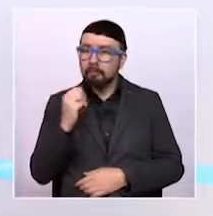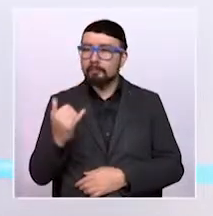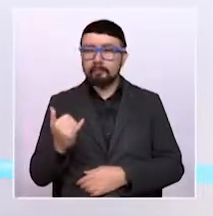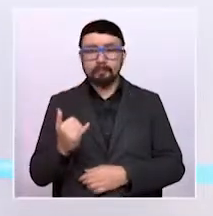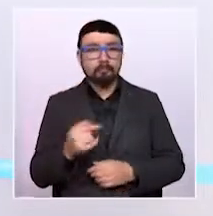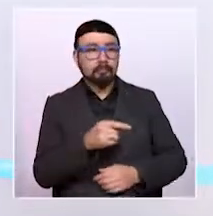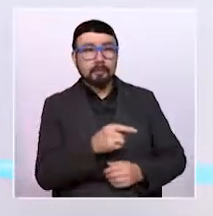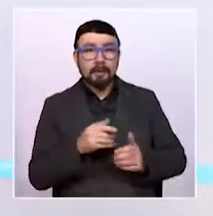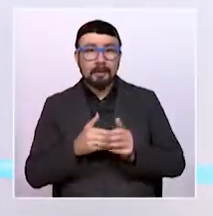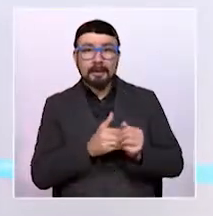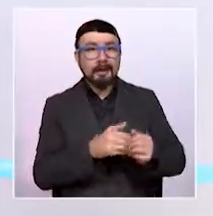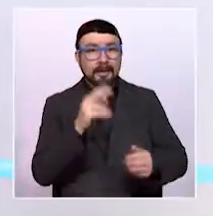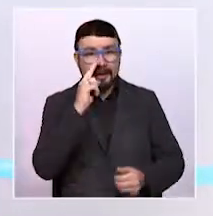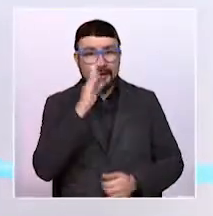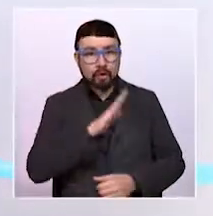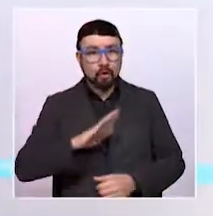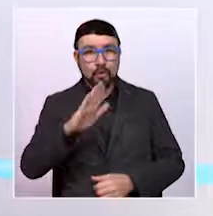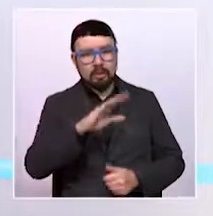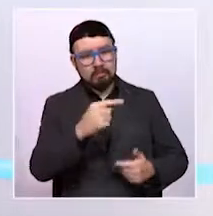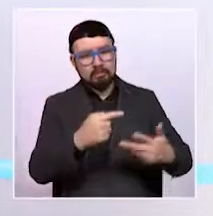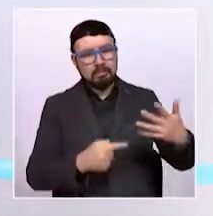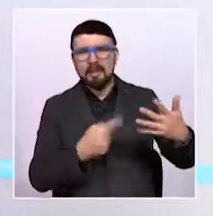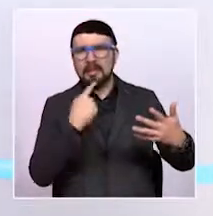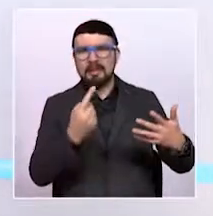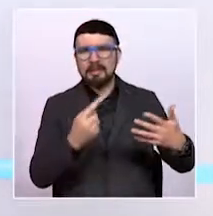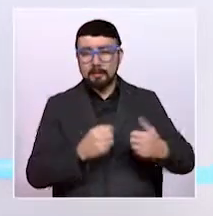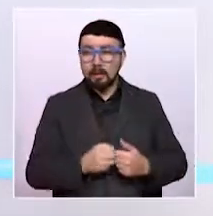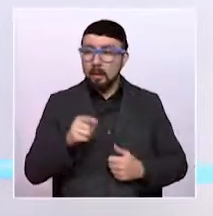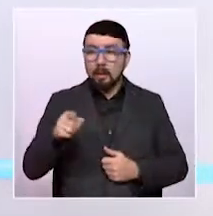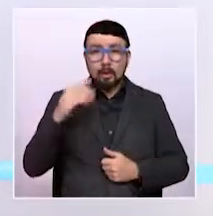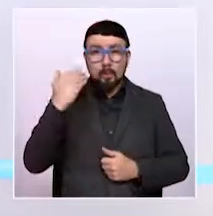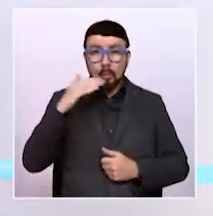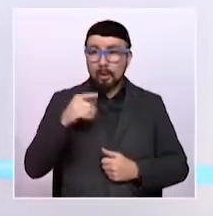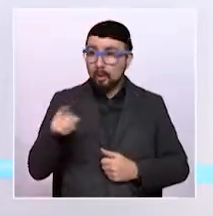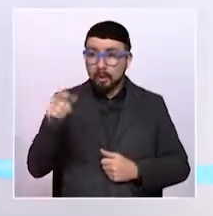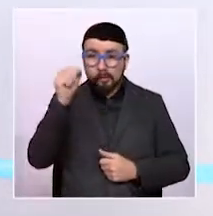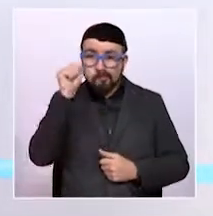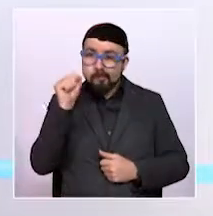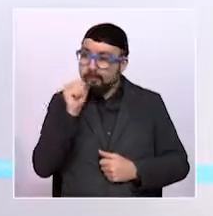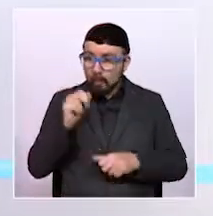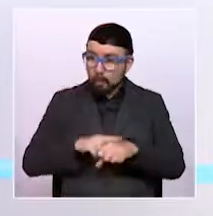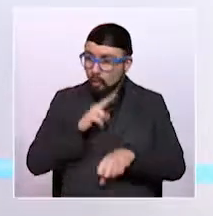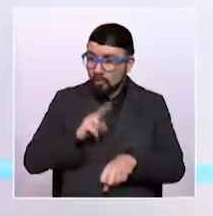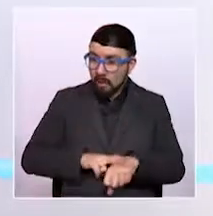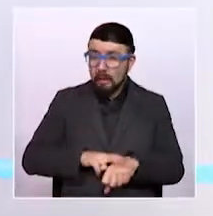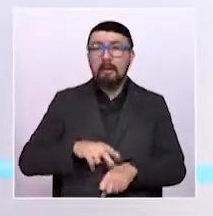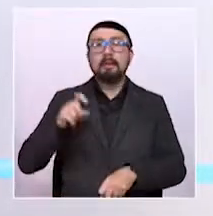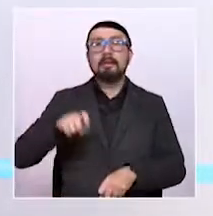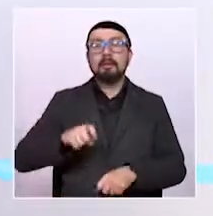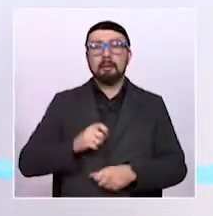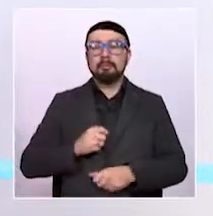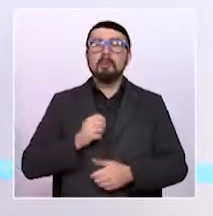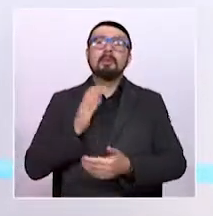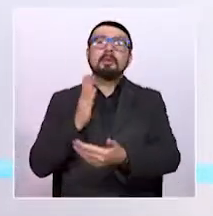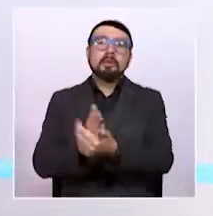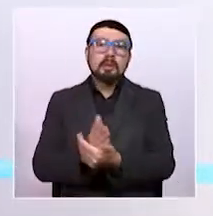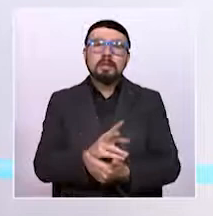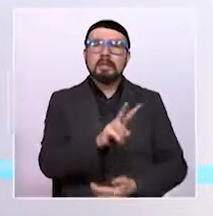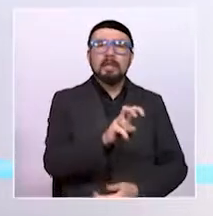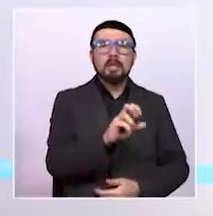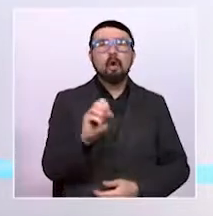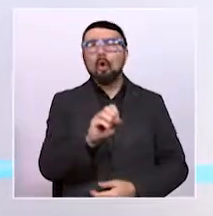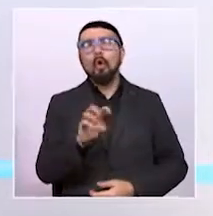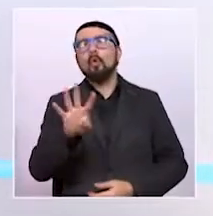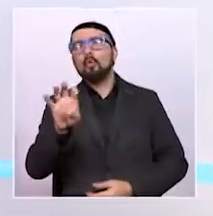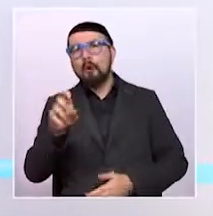nuestra guía nacional dice que una mujer con un embarazo normal debe acudir de 7 a 9 controles durante todo su embarazo